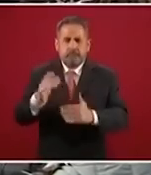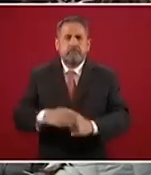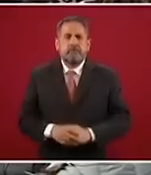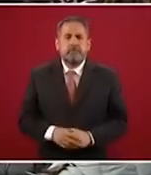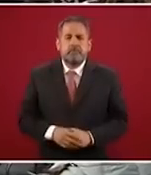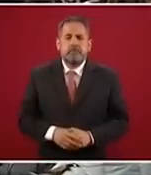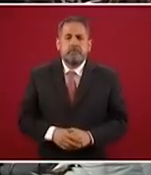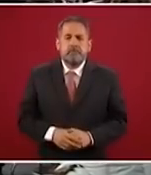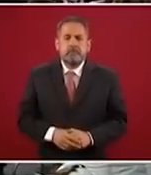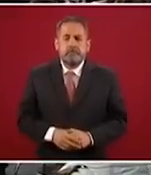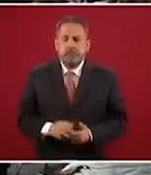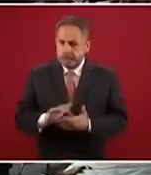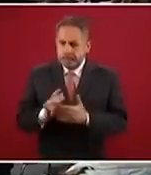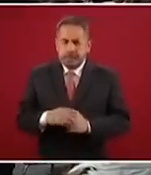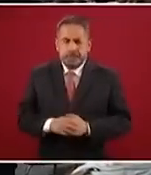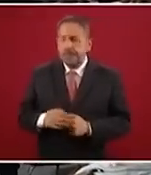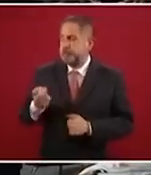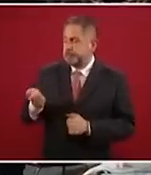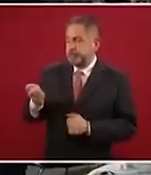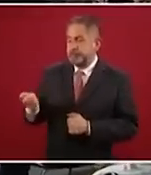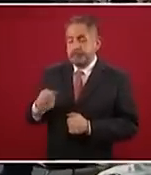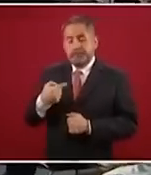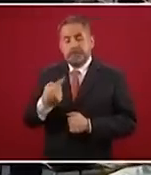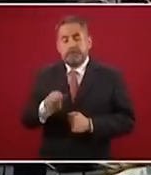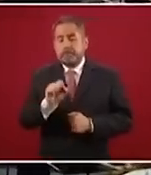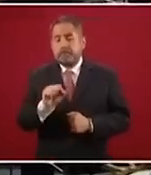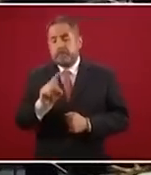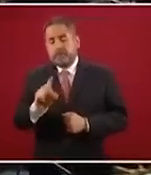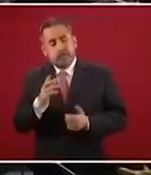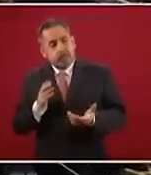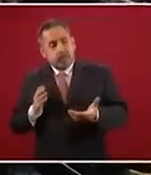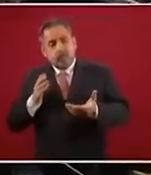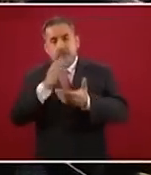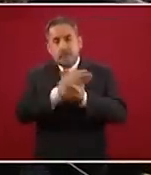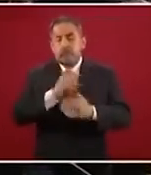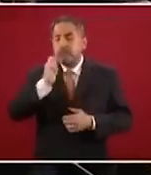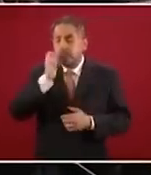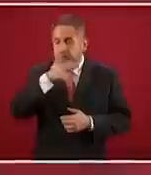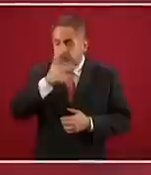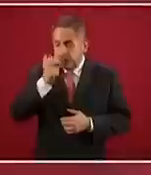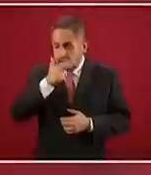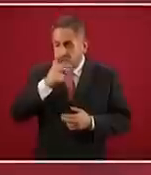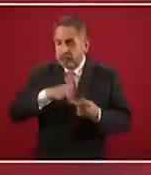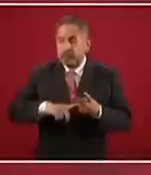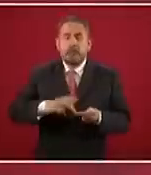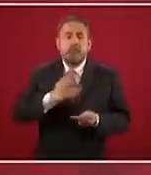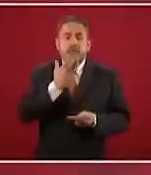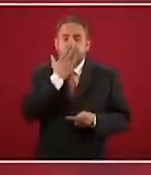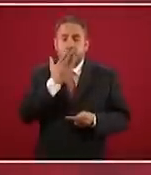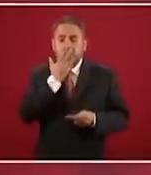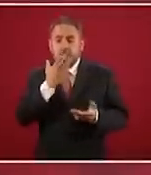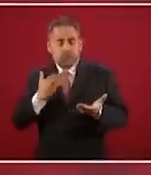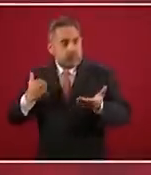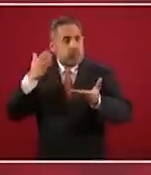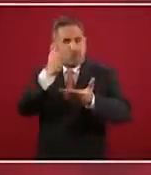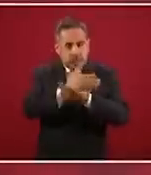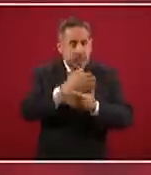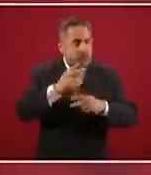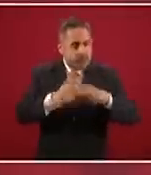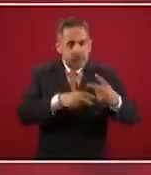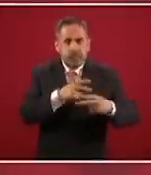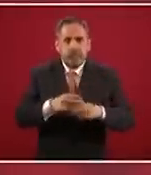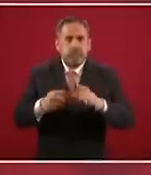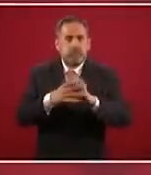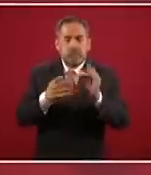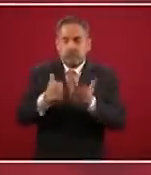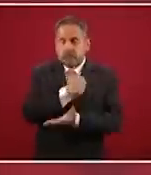gracias. Vamos a estar este fin de semana en Chihuahua y en Sonora. Vamos a estar